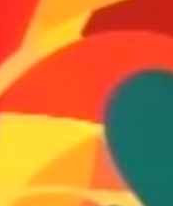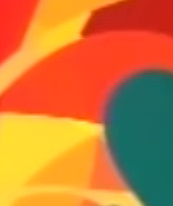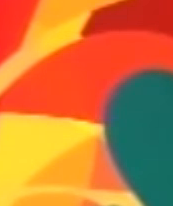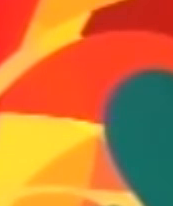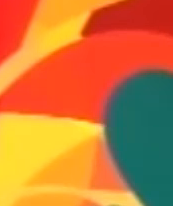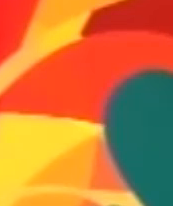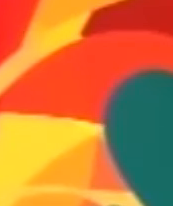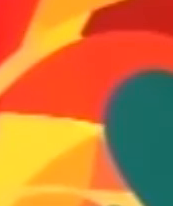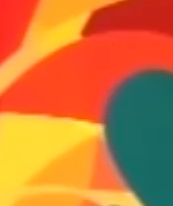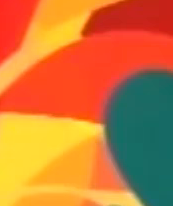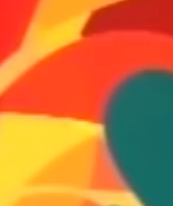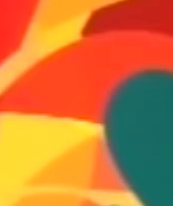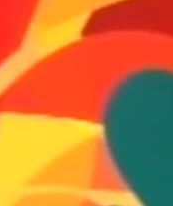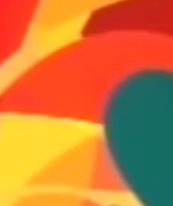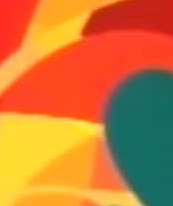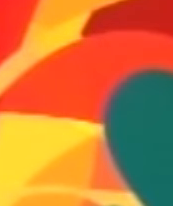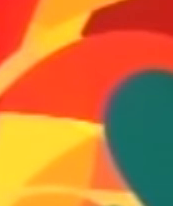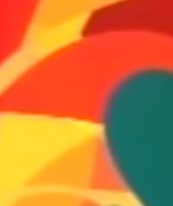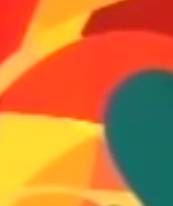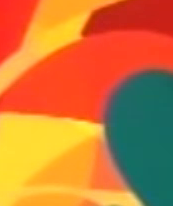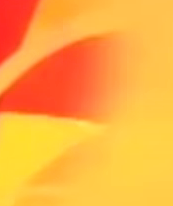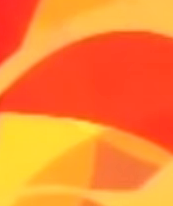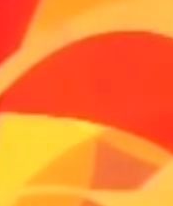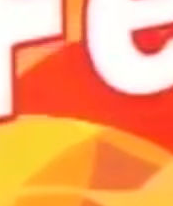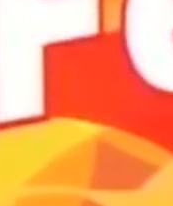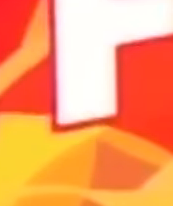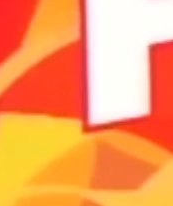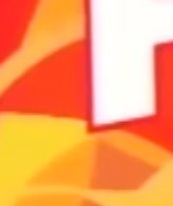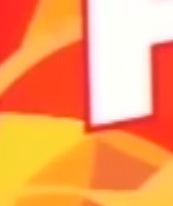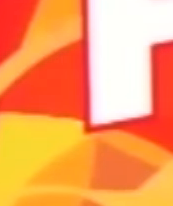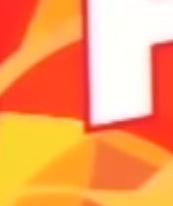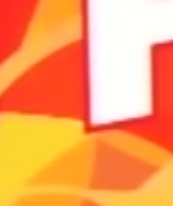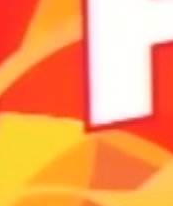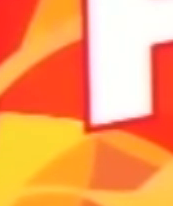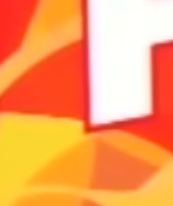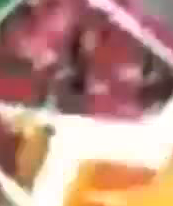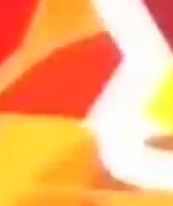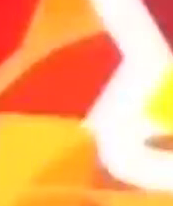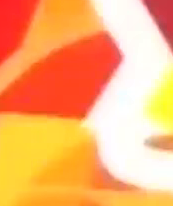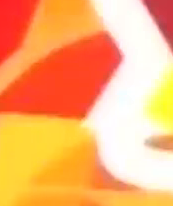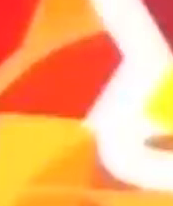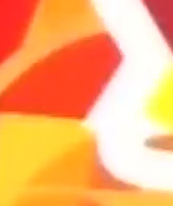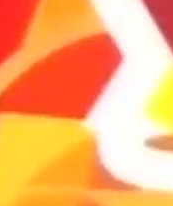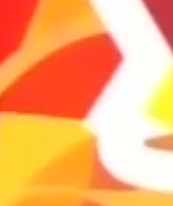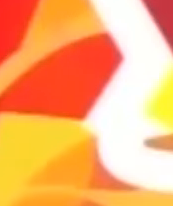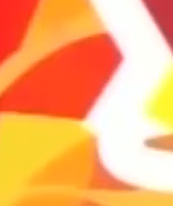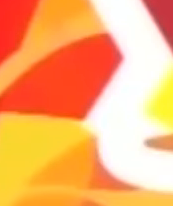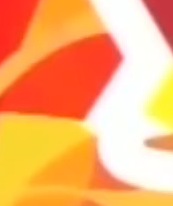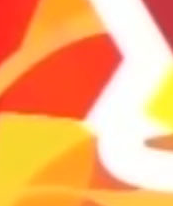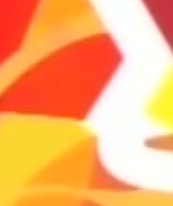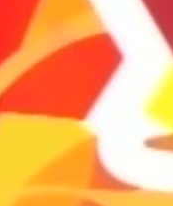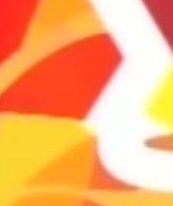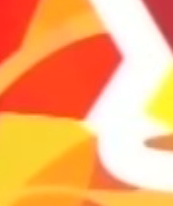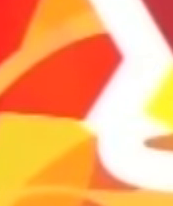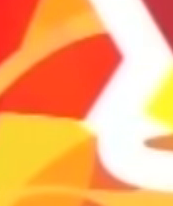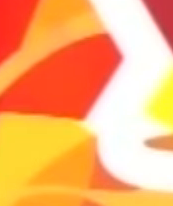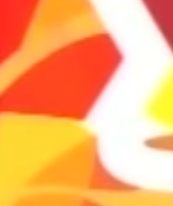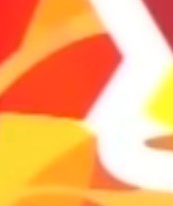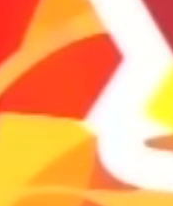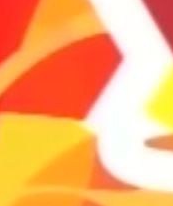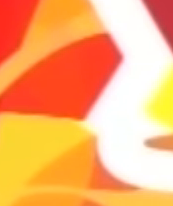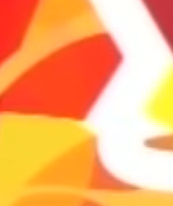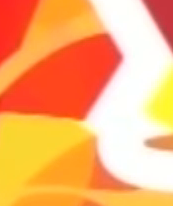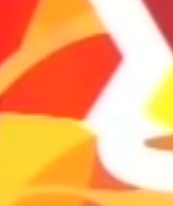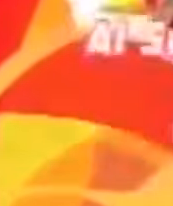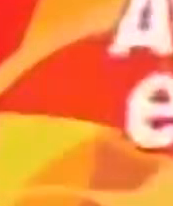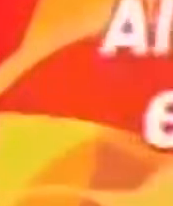Gran desfile del Carnaval del Suroccidente, 18 de febrero. Punto de partida, Hogar Infantil Carlos